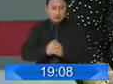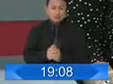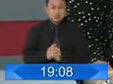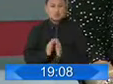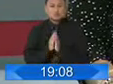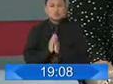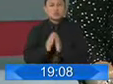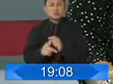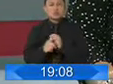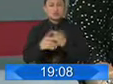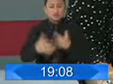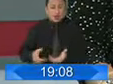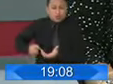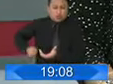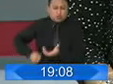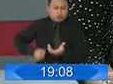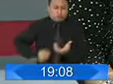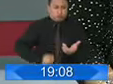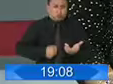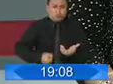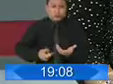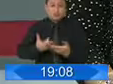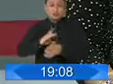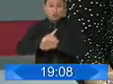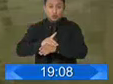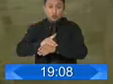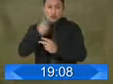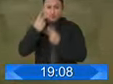urgencia fumigación y visita de brigadas médicas.